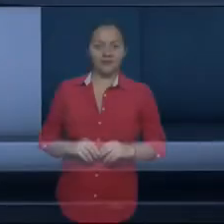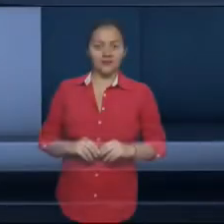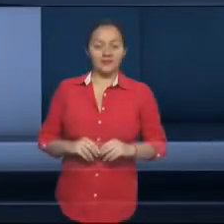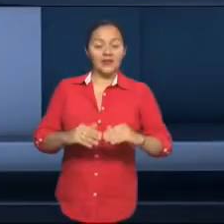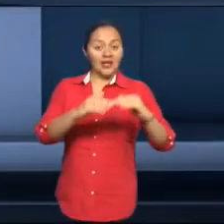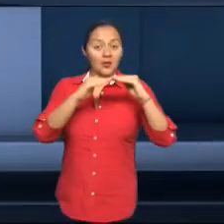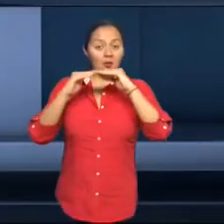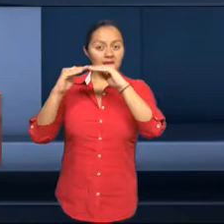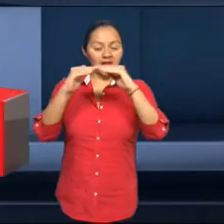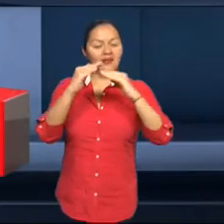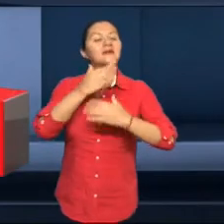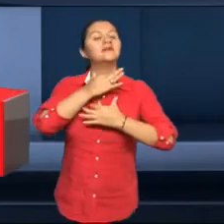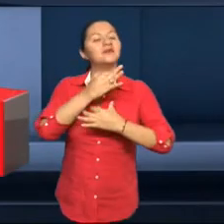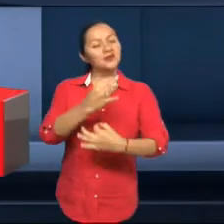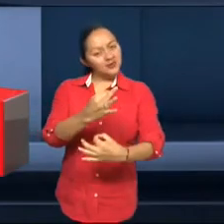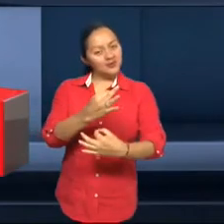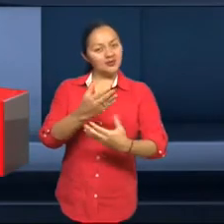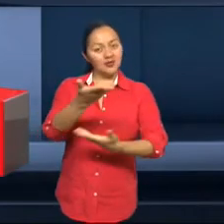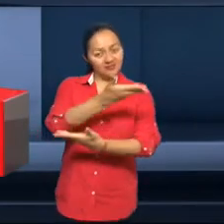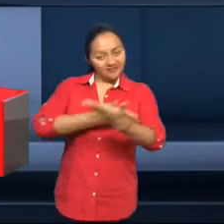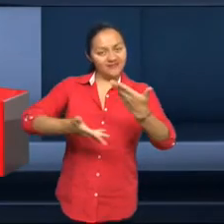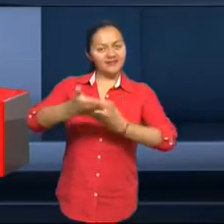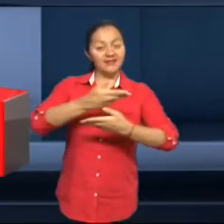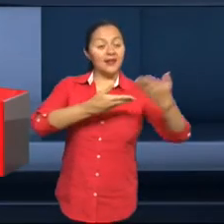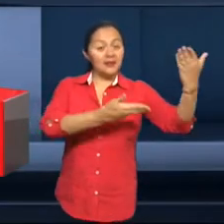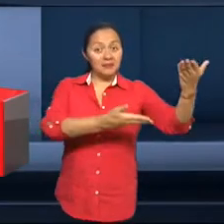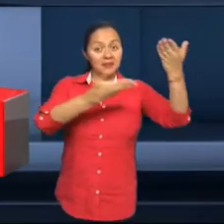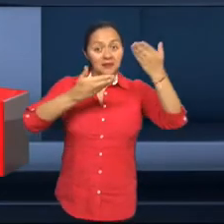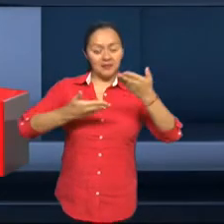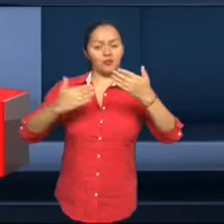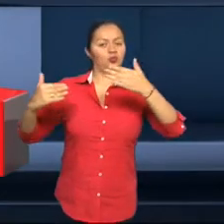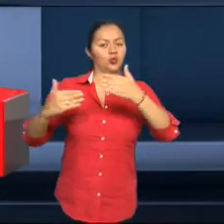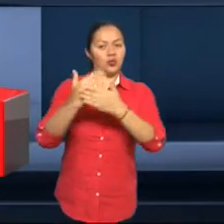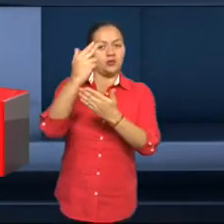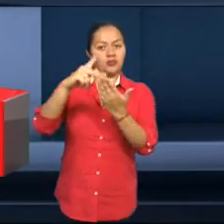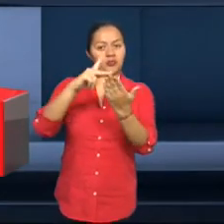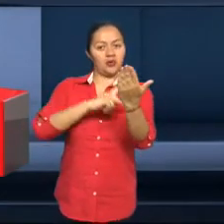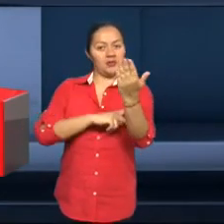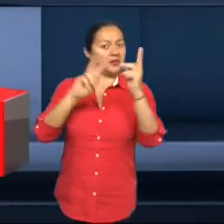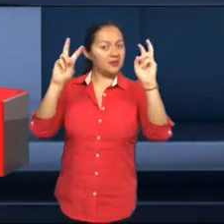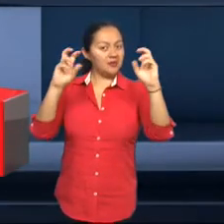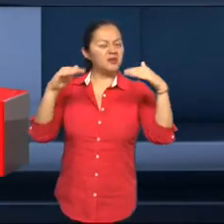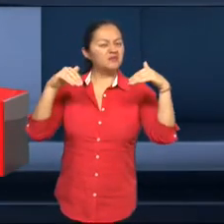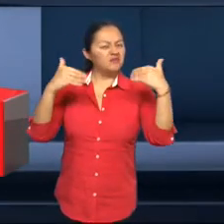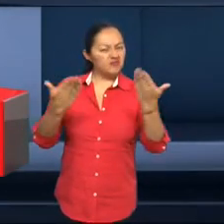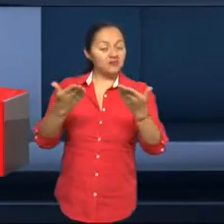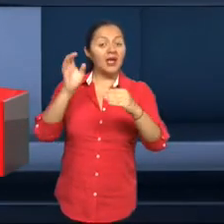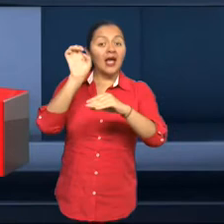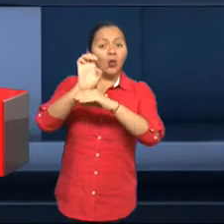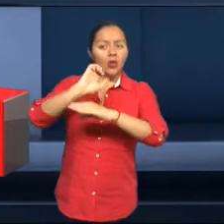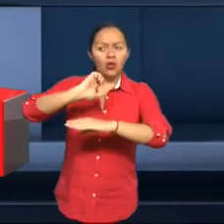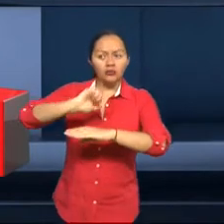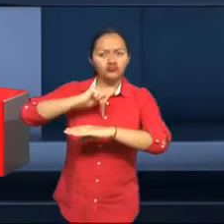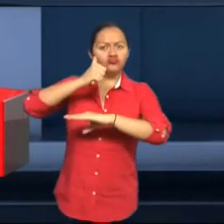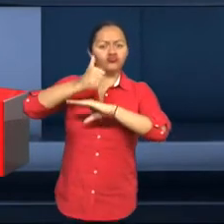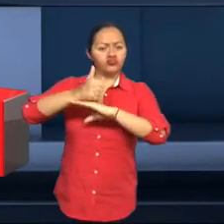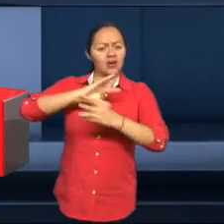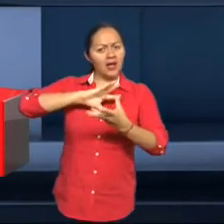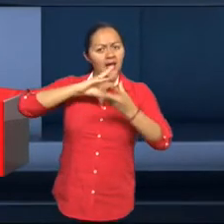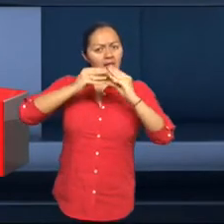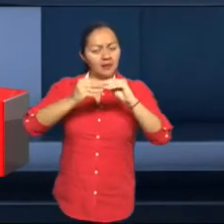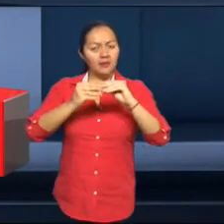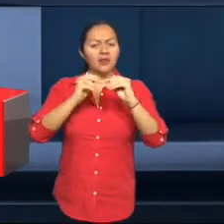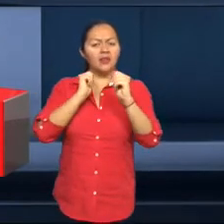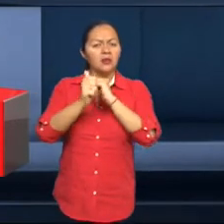Construyendo Igualdad tiene el gusto de compartir con ustedes. Bienvenidos a una nueva entrega. En nuestro país, el ente rector del deporte adaptado y paralímpico es el